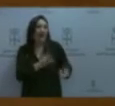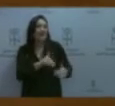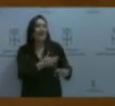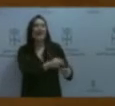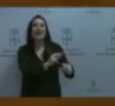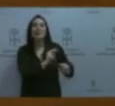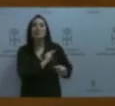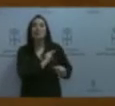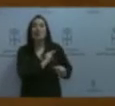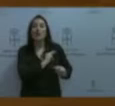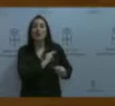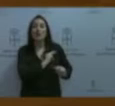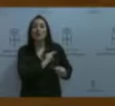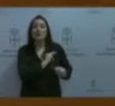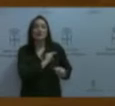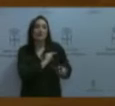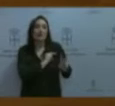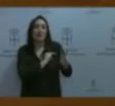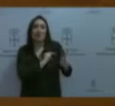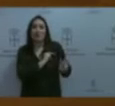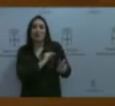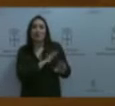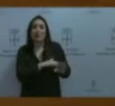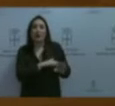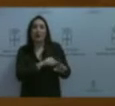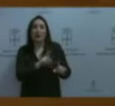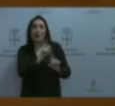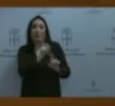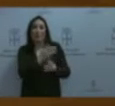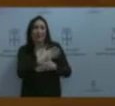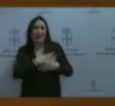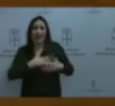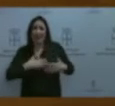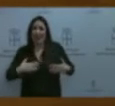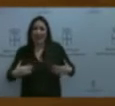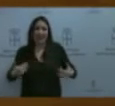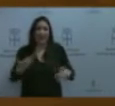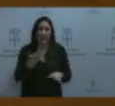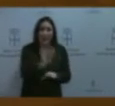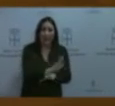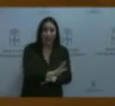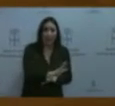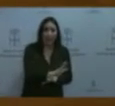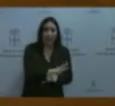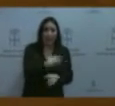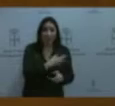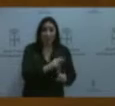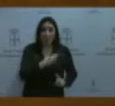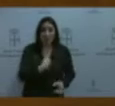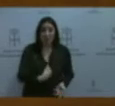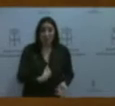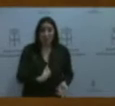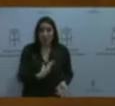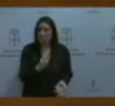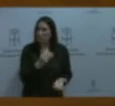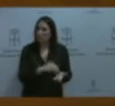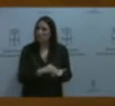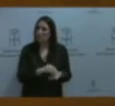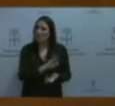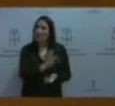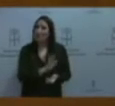podía dármela para cualquiera de las cuestiones que pongo encima del estrado, en es que muchas veces parece